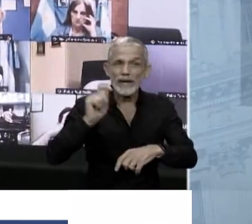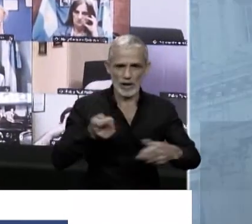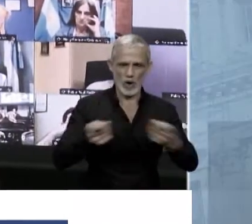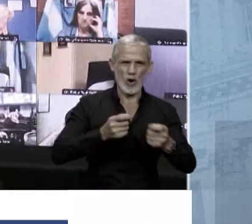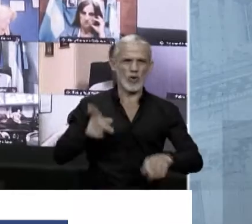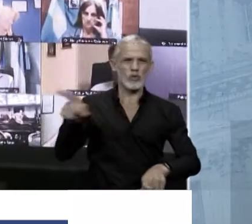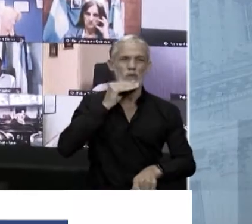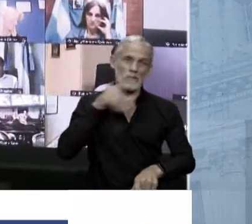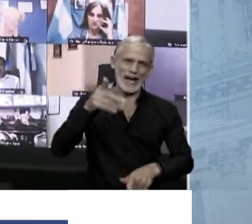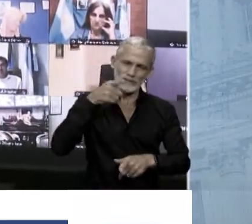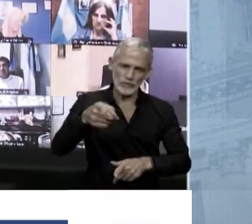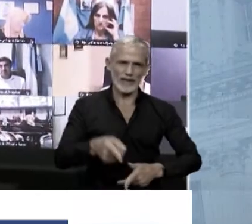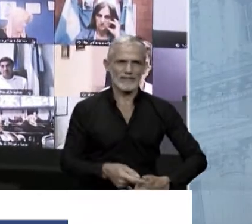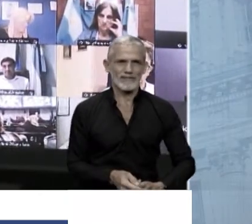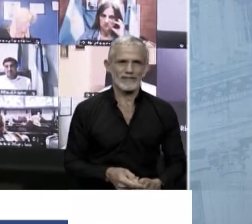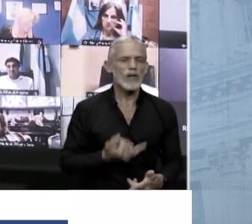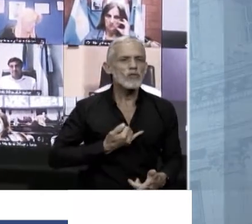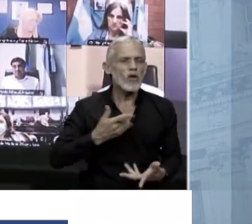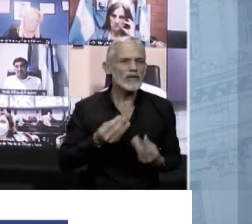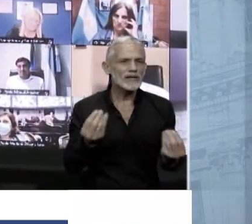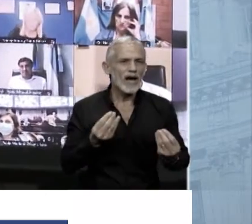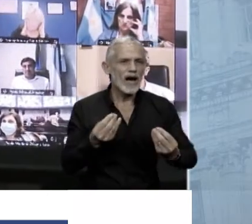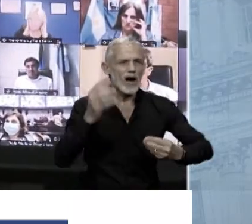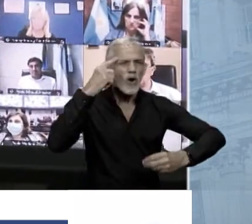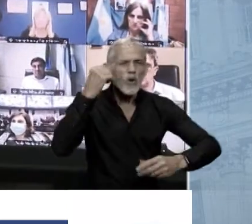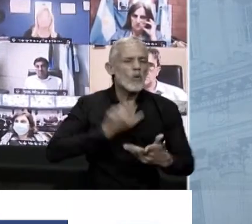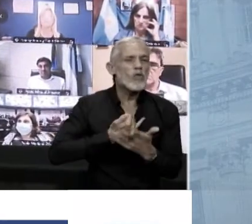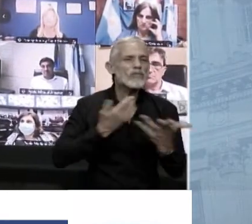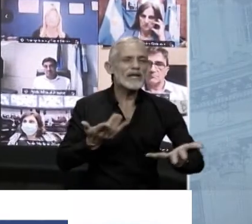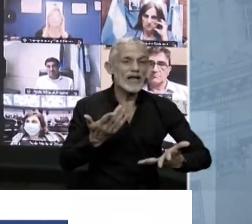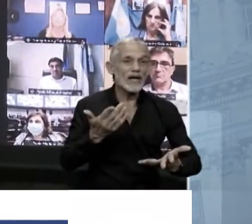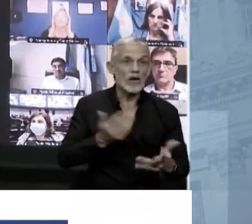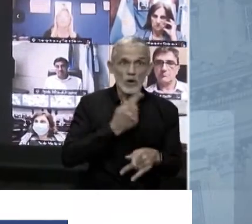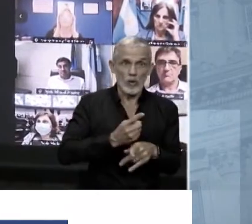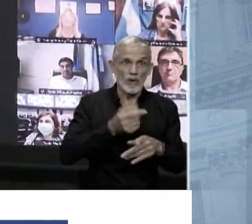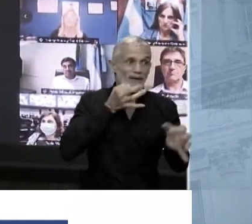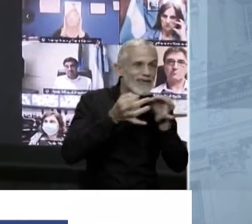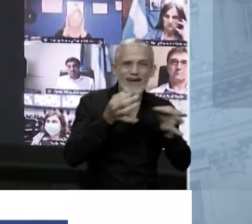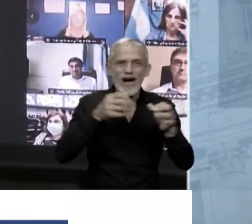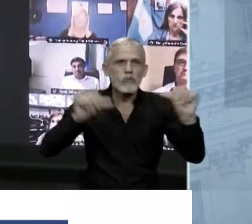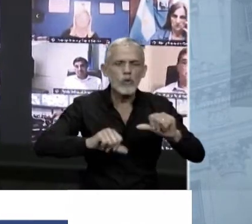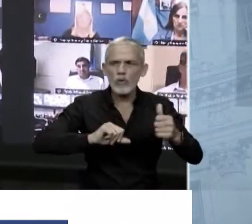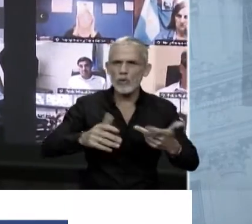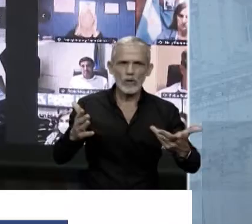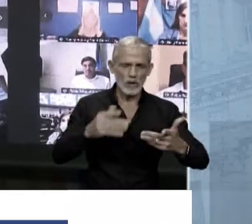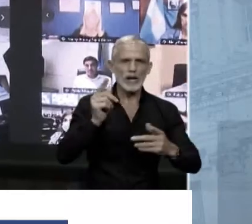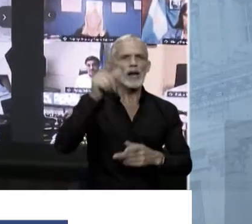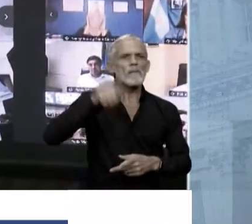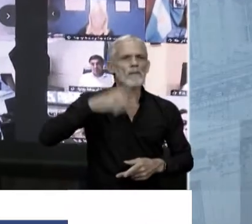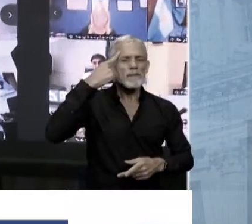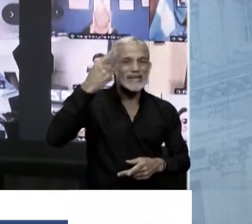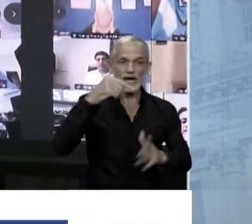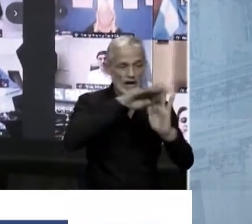que conduce? ¿Sabe dónde está la locura de no poder dialogar en aquel que cree que